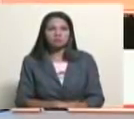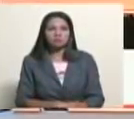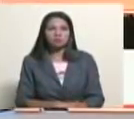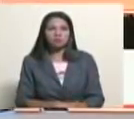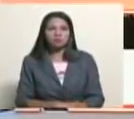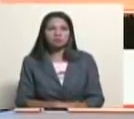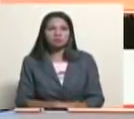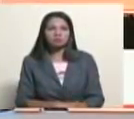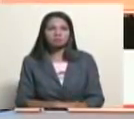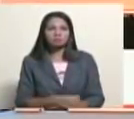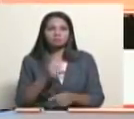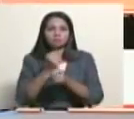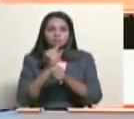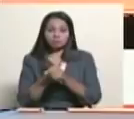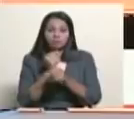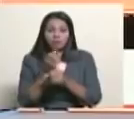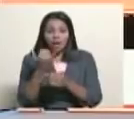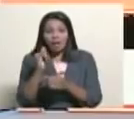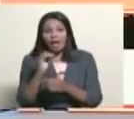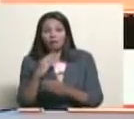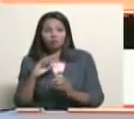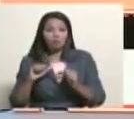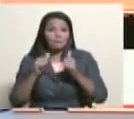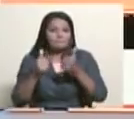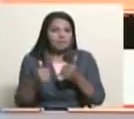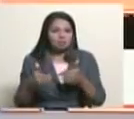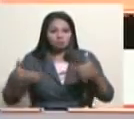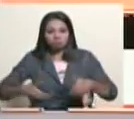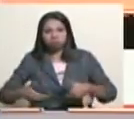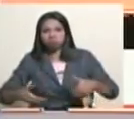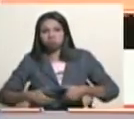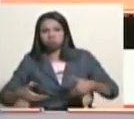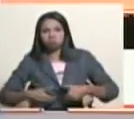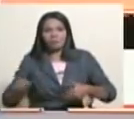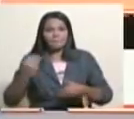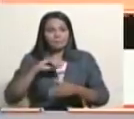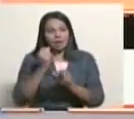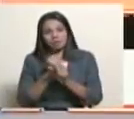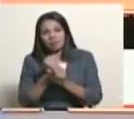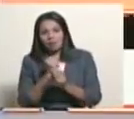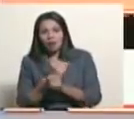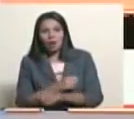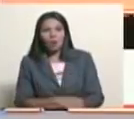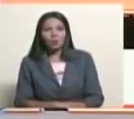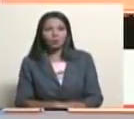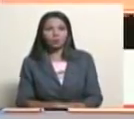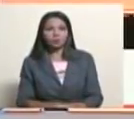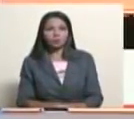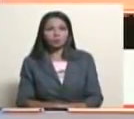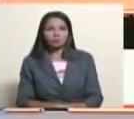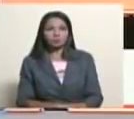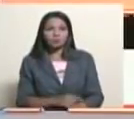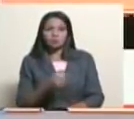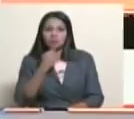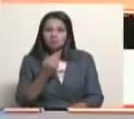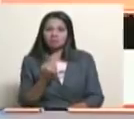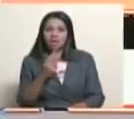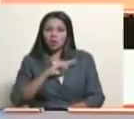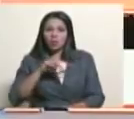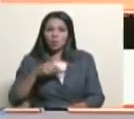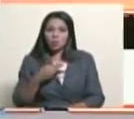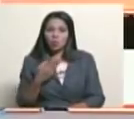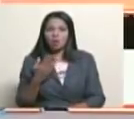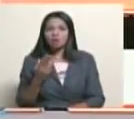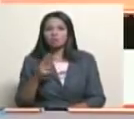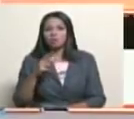Un trabajo que ahora es que empieza con intensidad. Es lo que decía nuestro comandante Chávez.